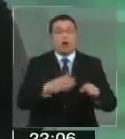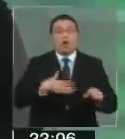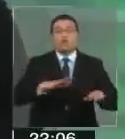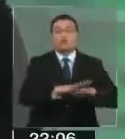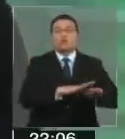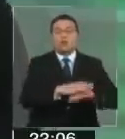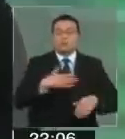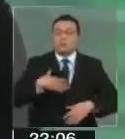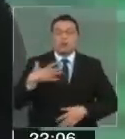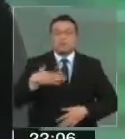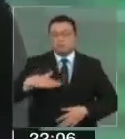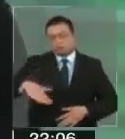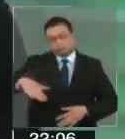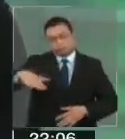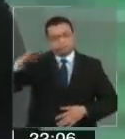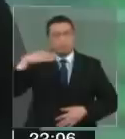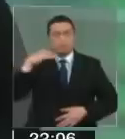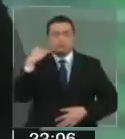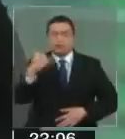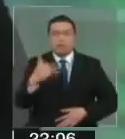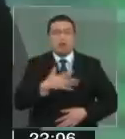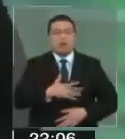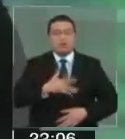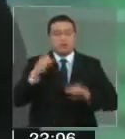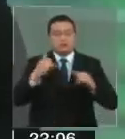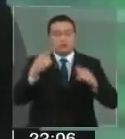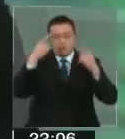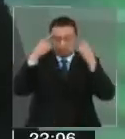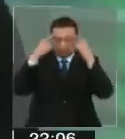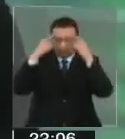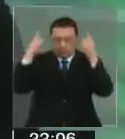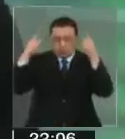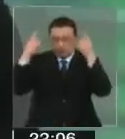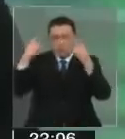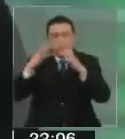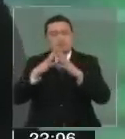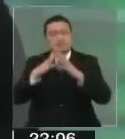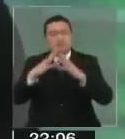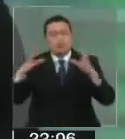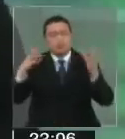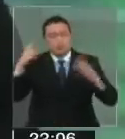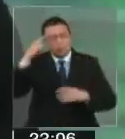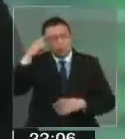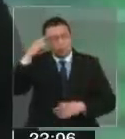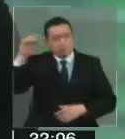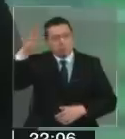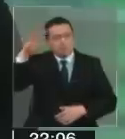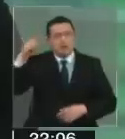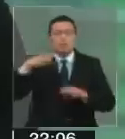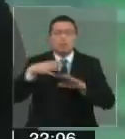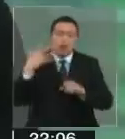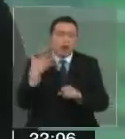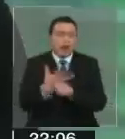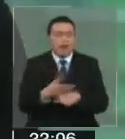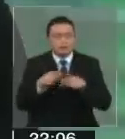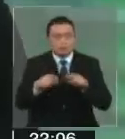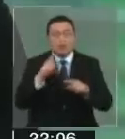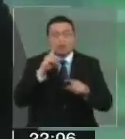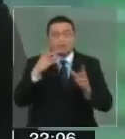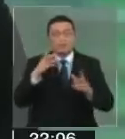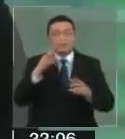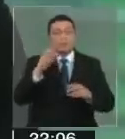por ejemplo. Era bien imaginativa. O sea, ponte tú, me encantaba hacer